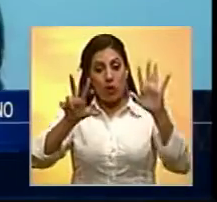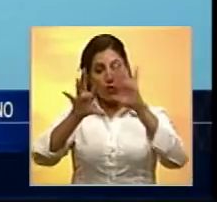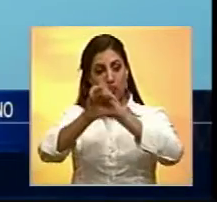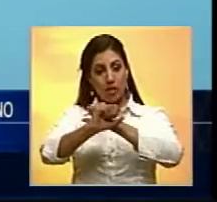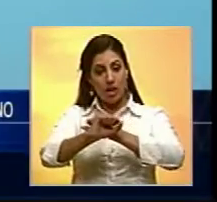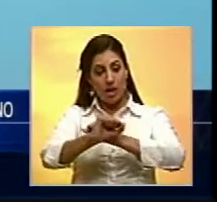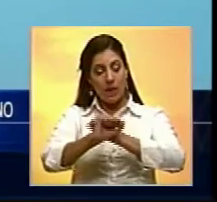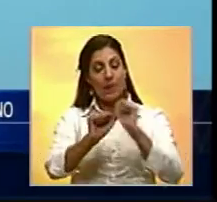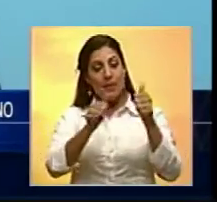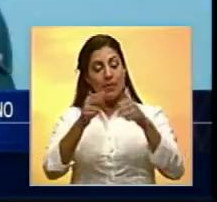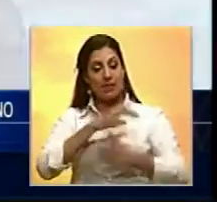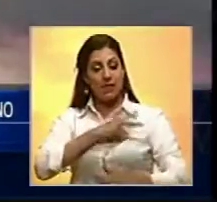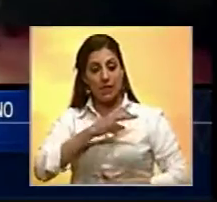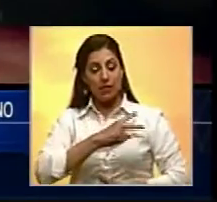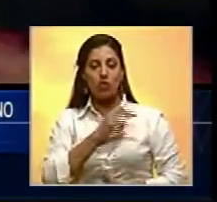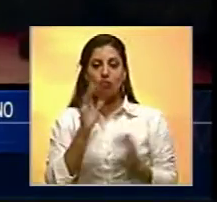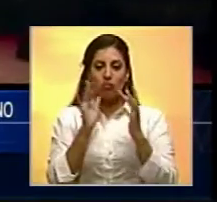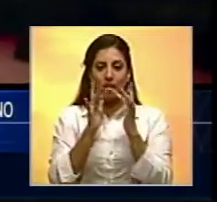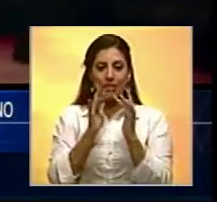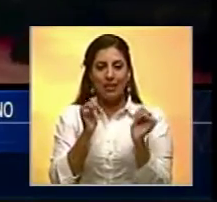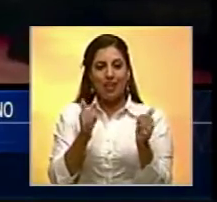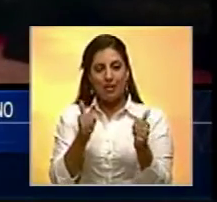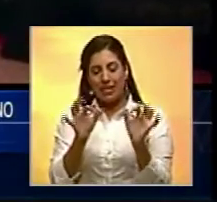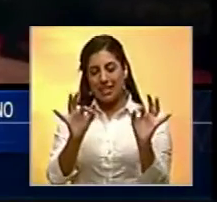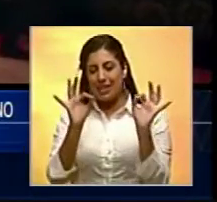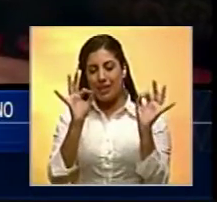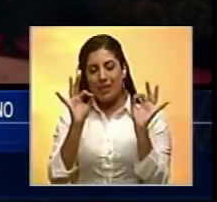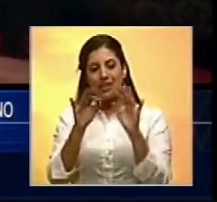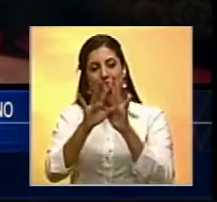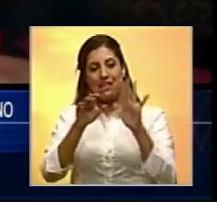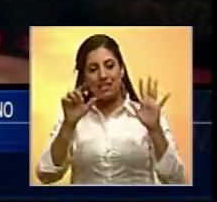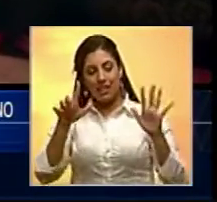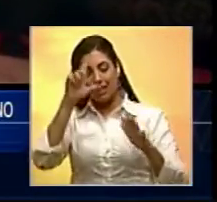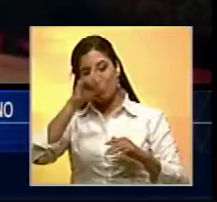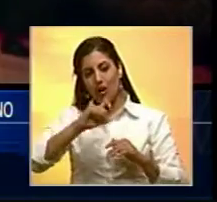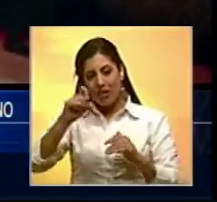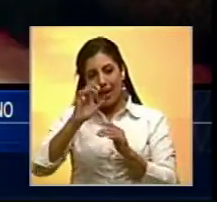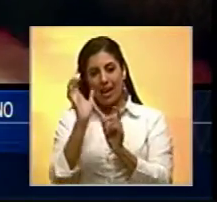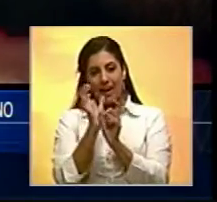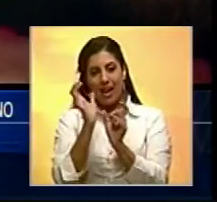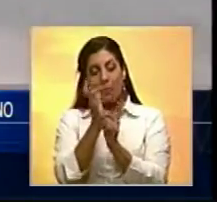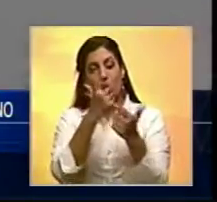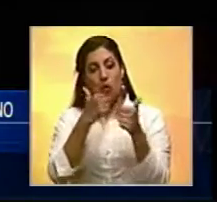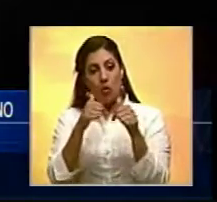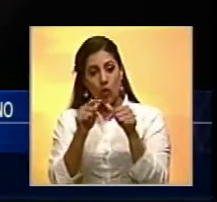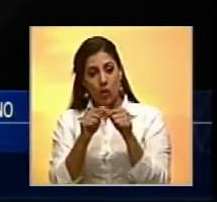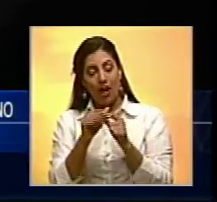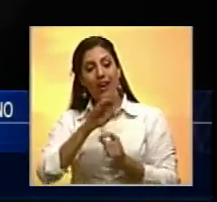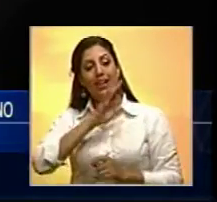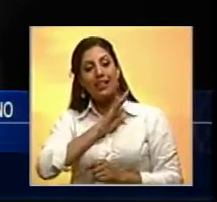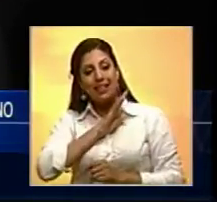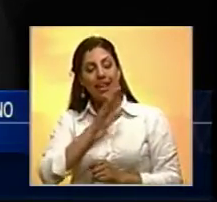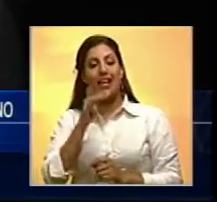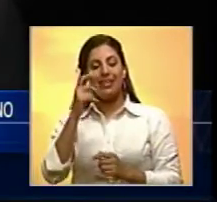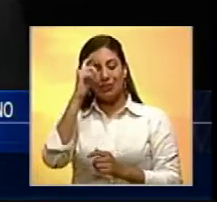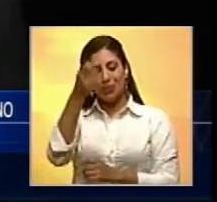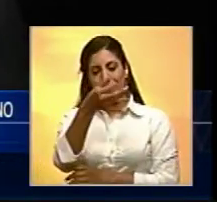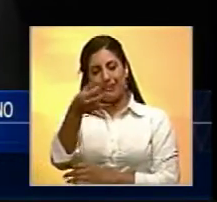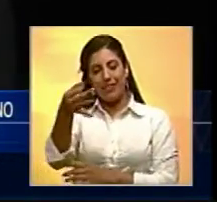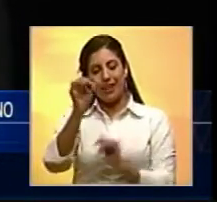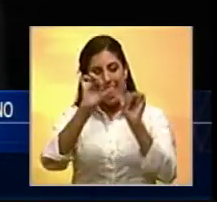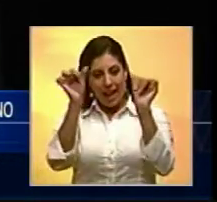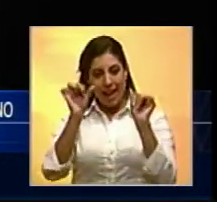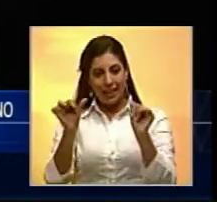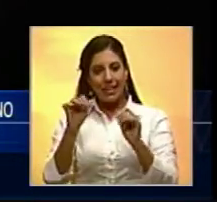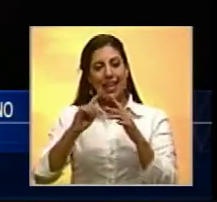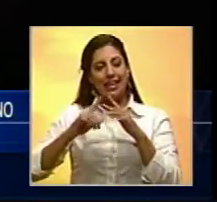de la noche, Venevisión transmitirá en vivo y en exclusiva la 17ª edición del Grammy Latino, el galardón que reconoce la excelencia